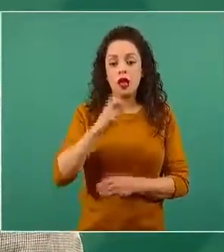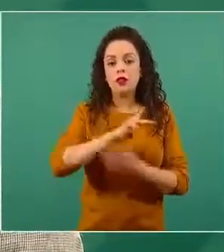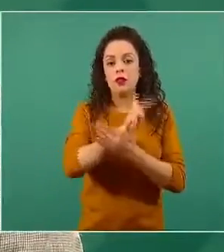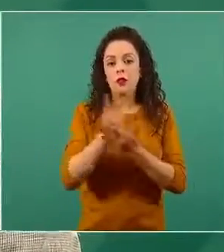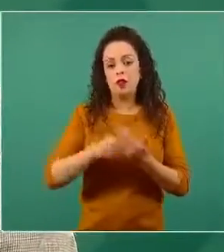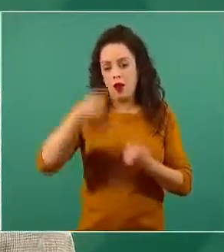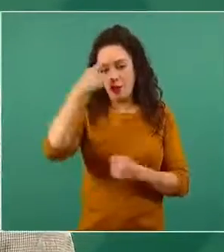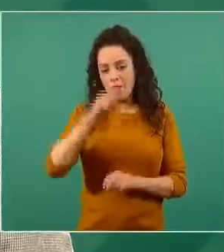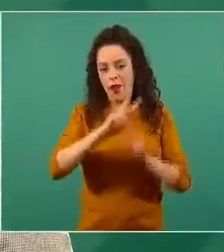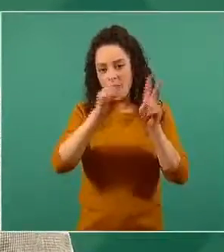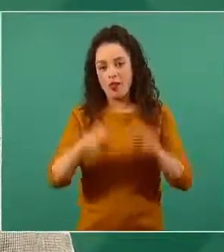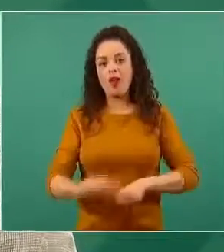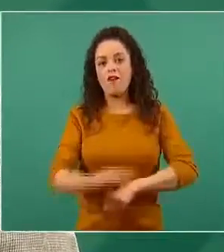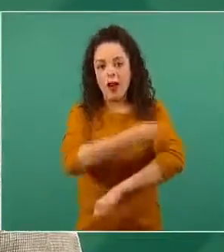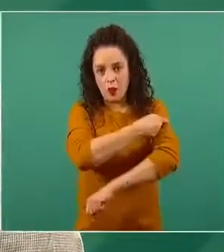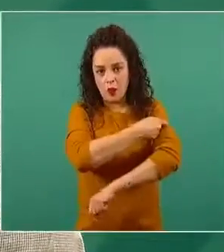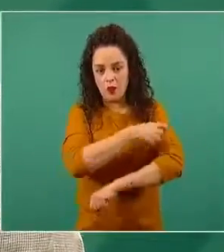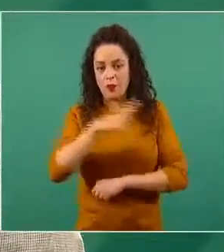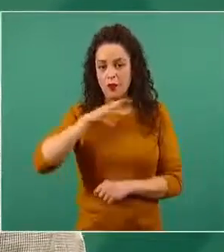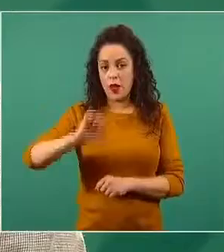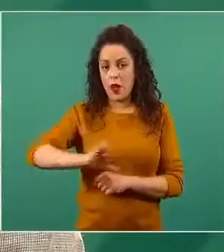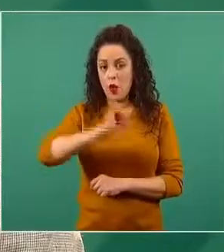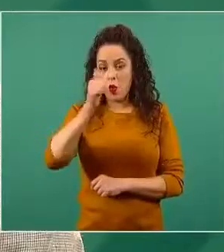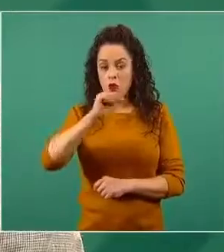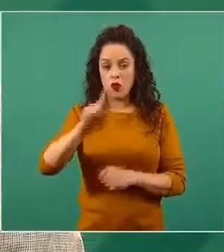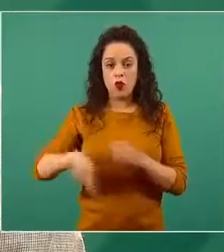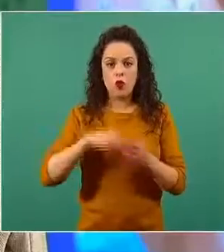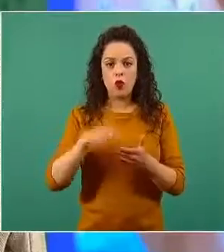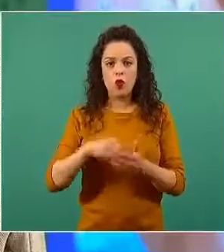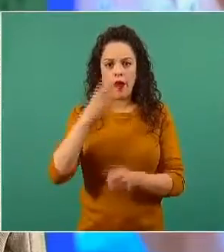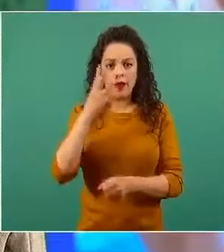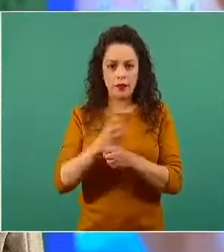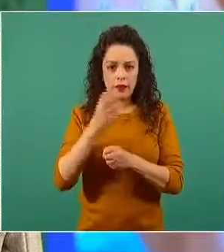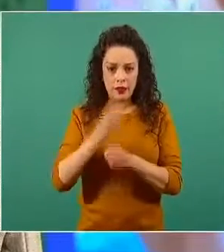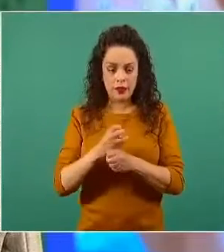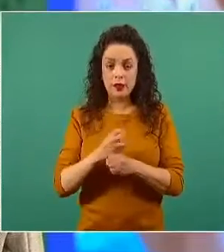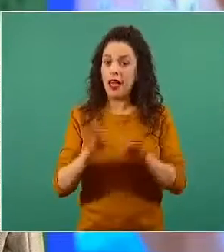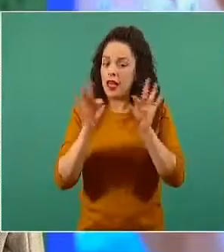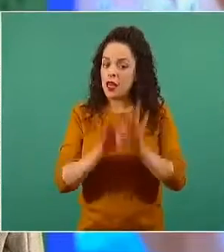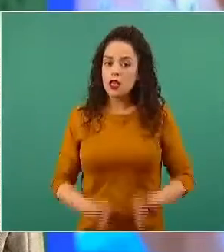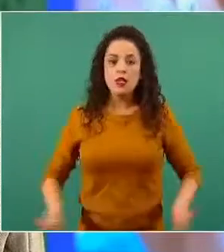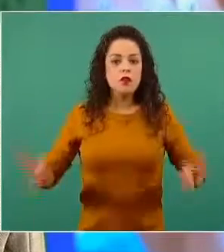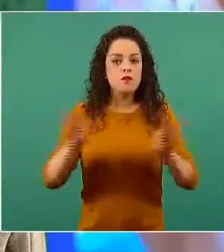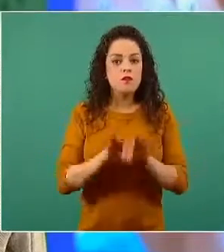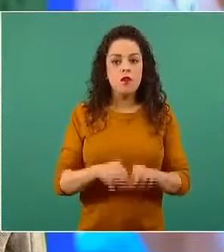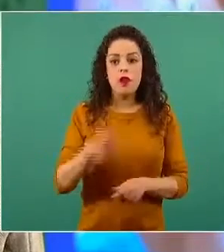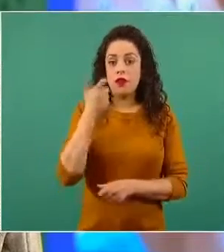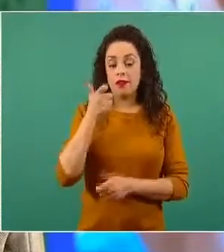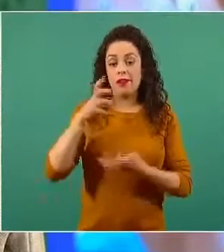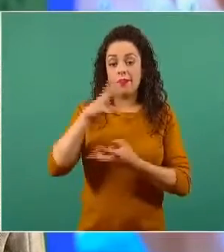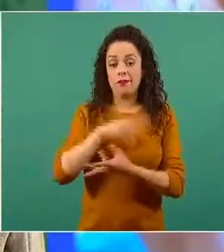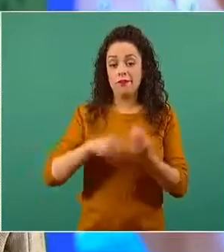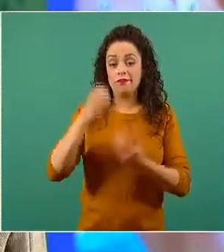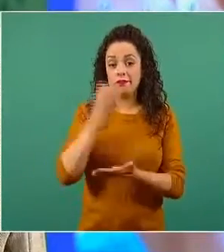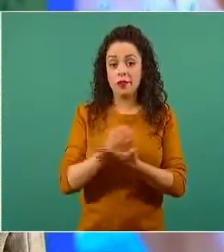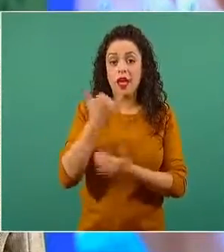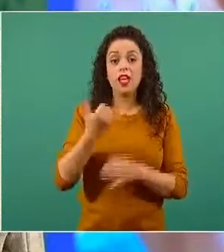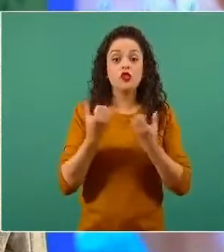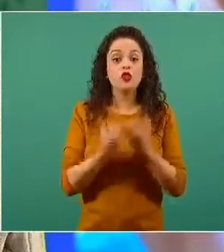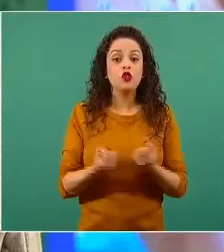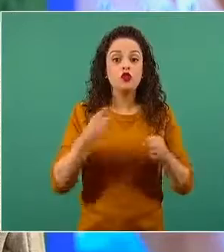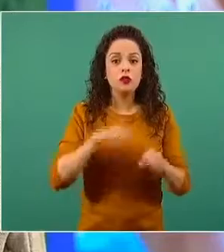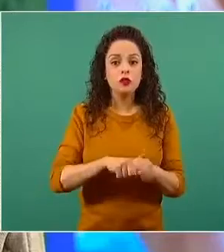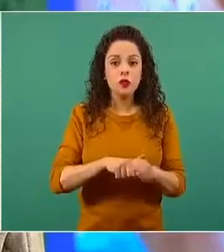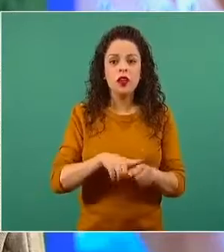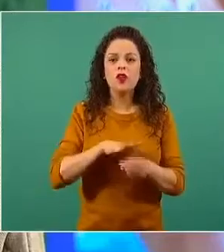de vacunación. Hay una tercera zona del país de enorme importancia económica y social, que